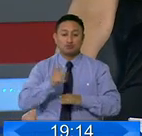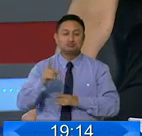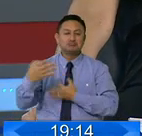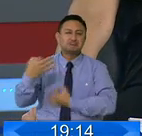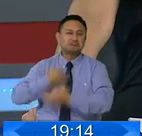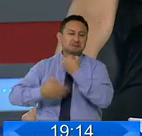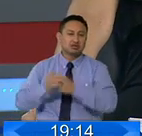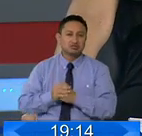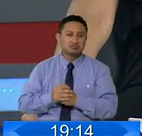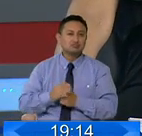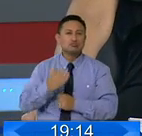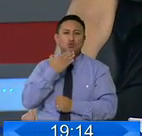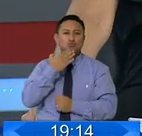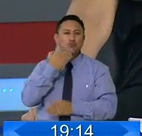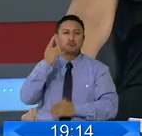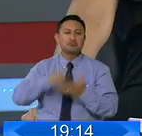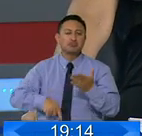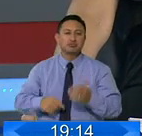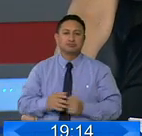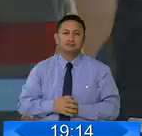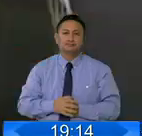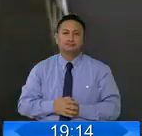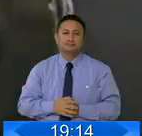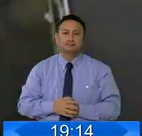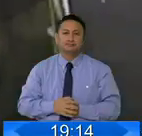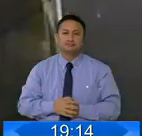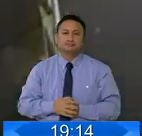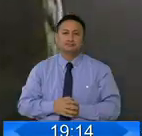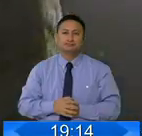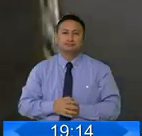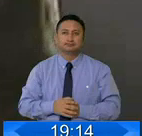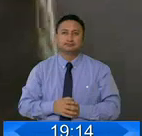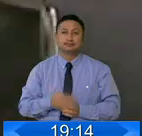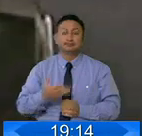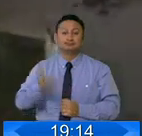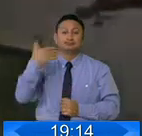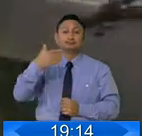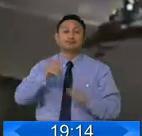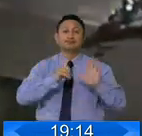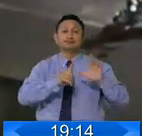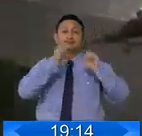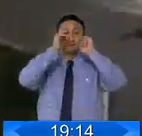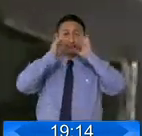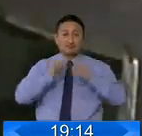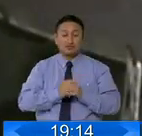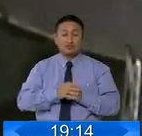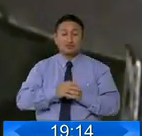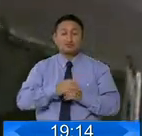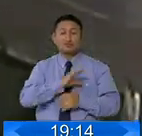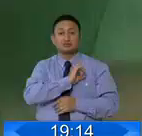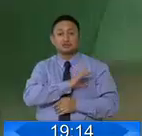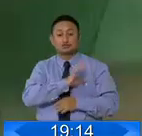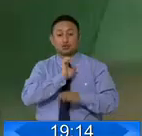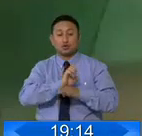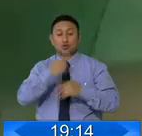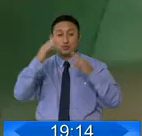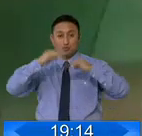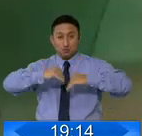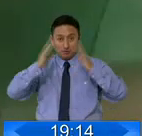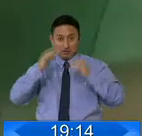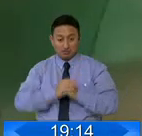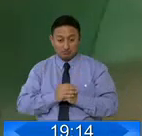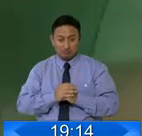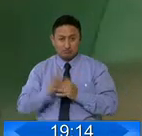Explica cuáles fueron sus causas. Los sismos ocurridos del pasado 6 de septiembre en Chile, Ecuador y Panamá no